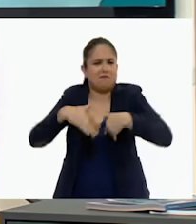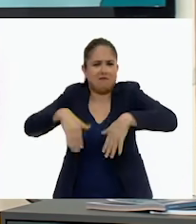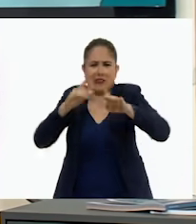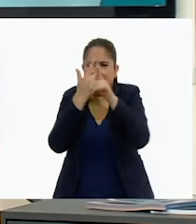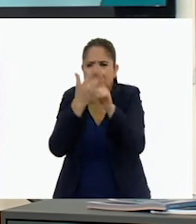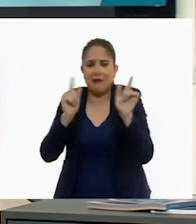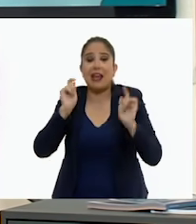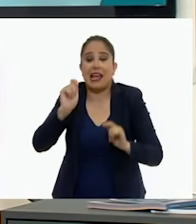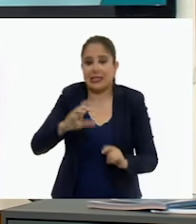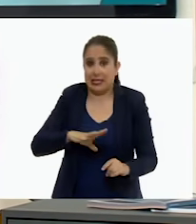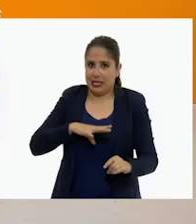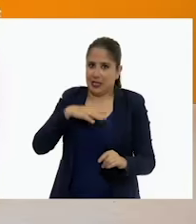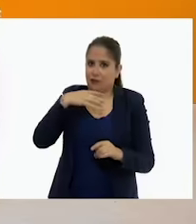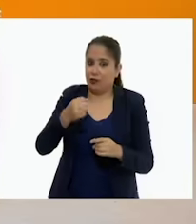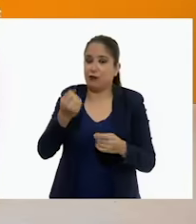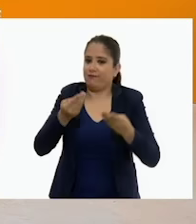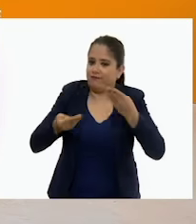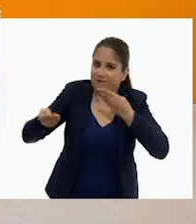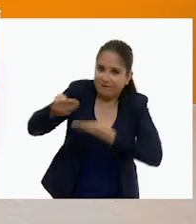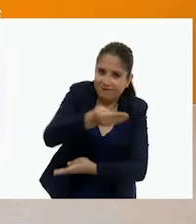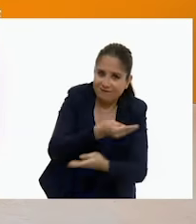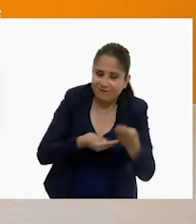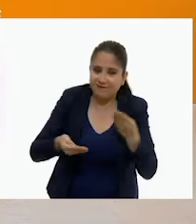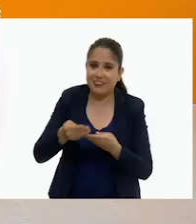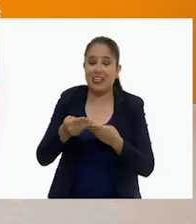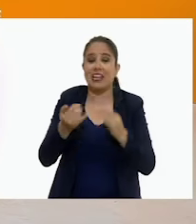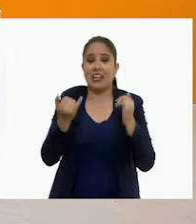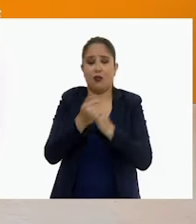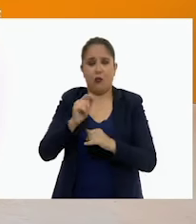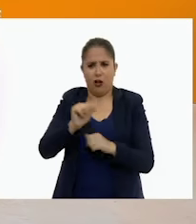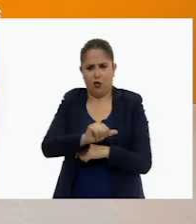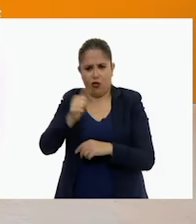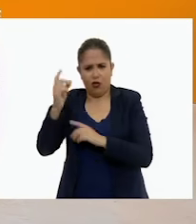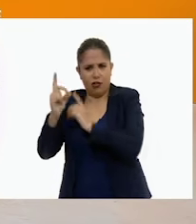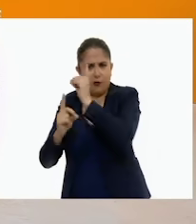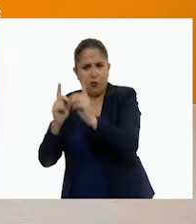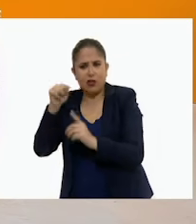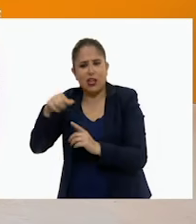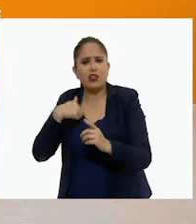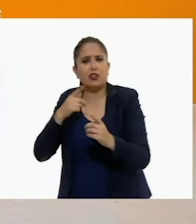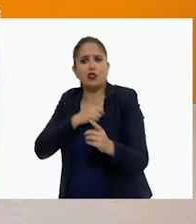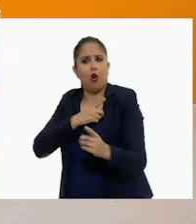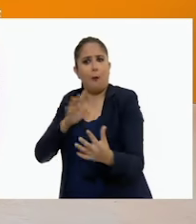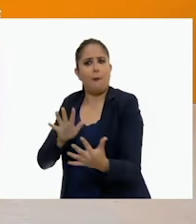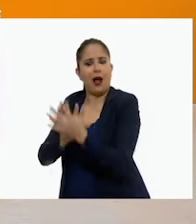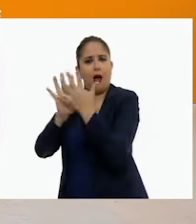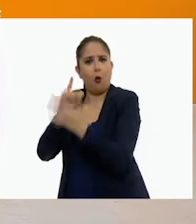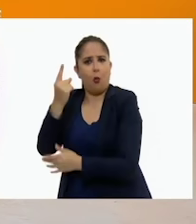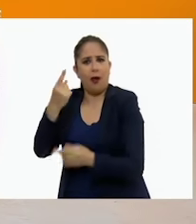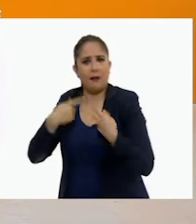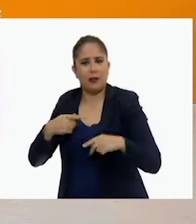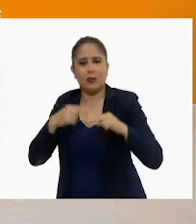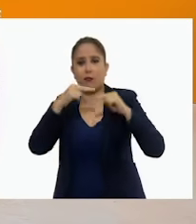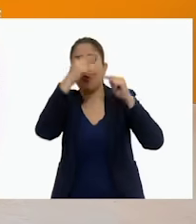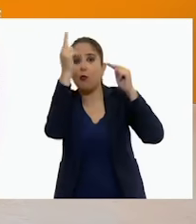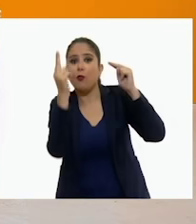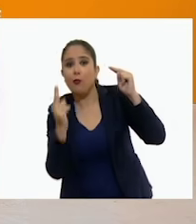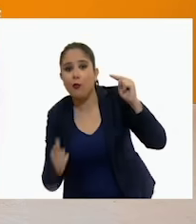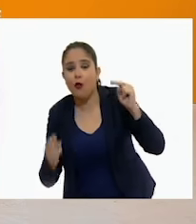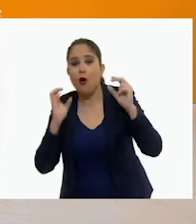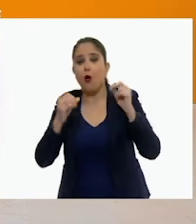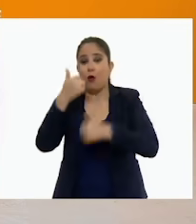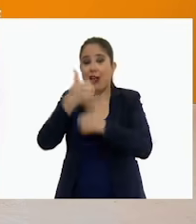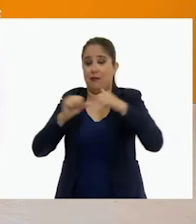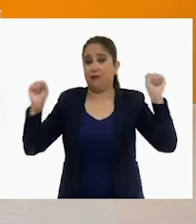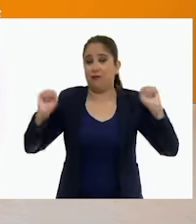esfuerzo y cooperación. Hasta en aquellos en los que aparentemente solo participa una persona, como los clavados o las carreras,